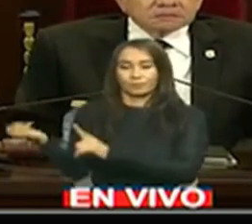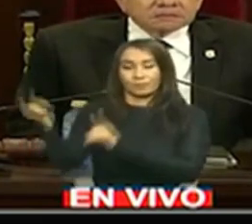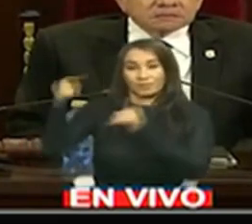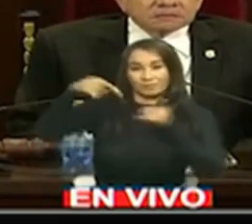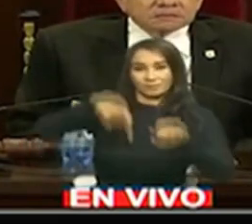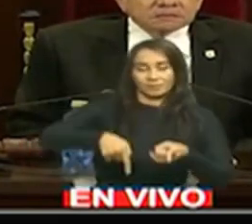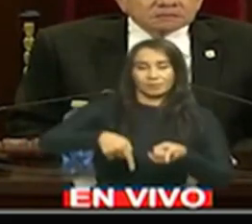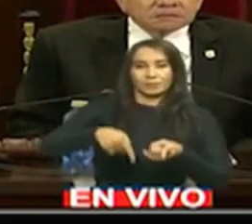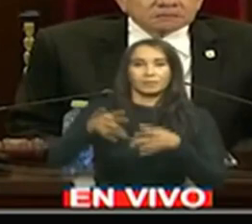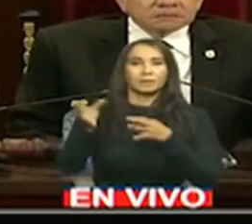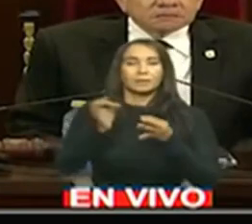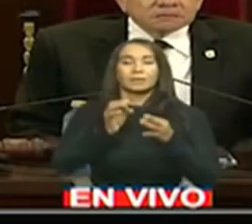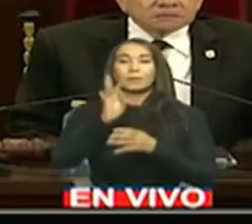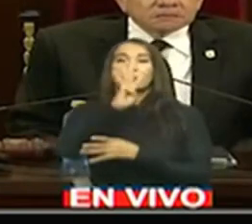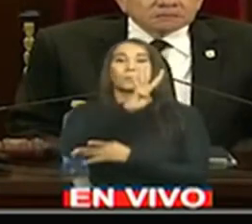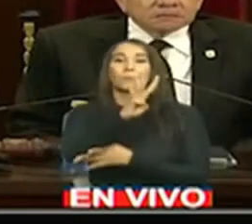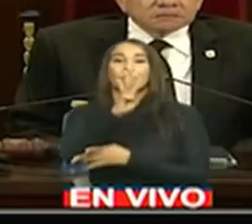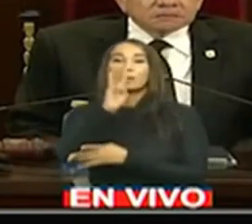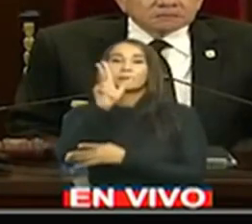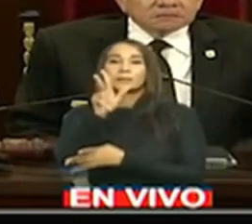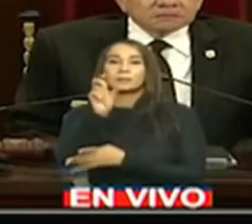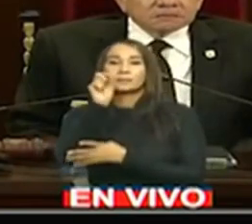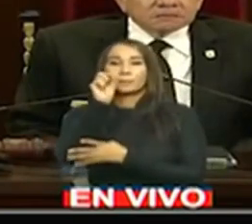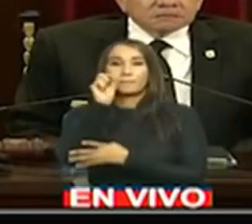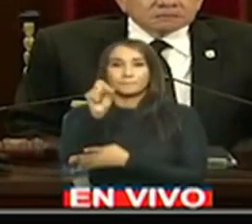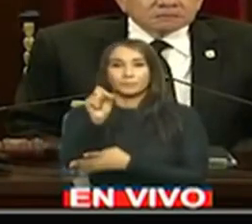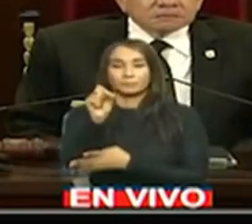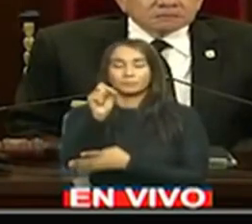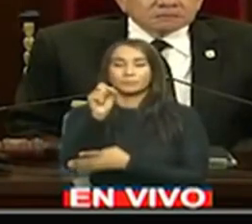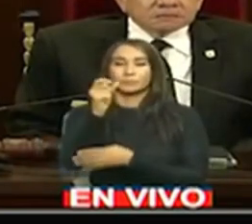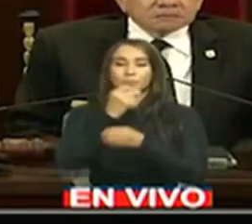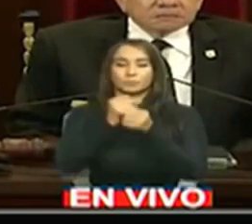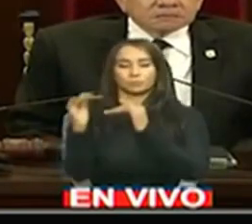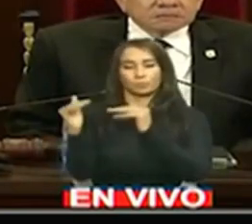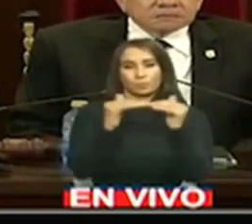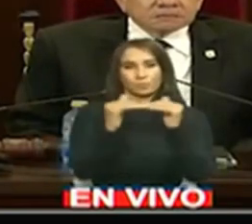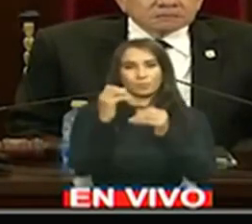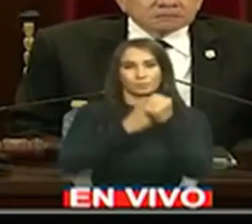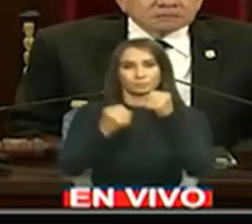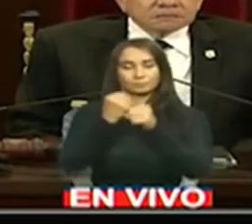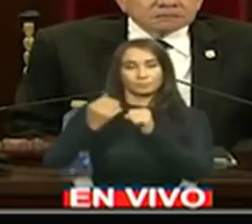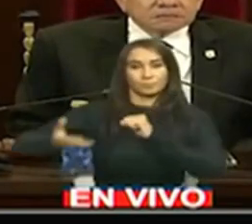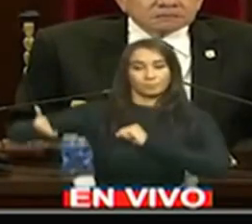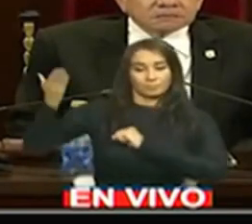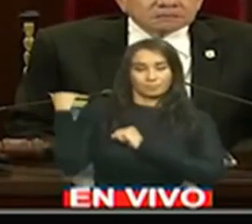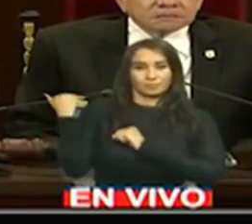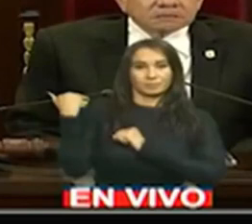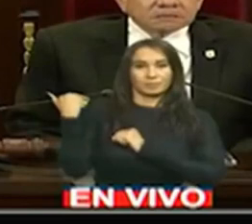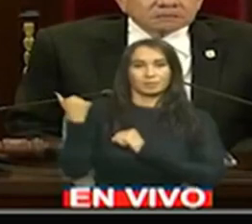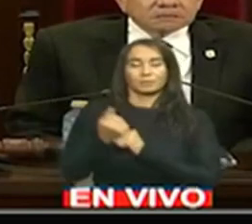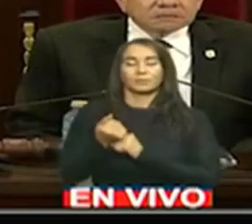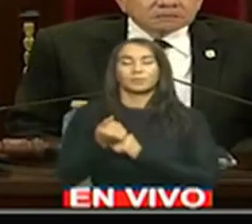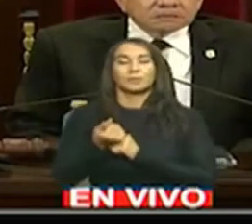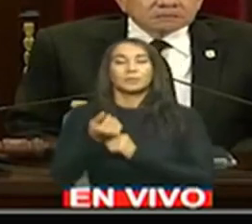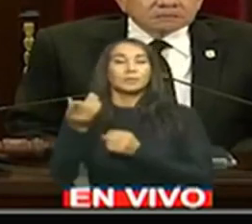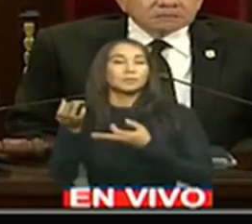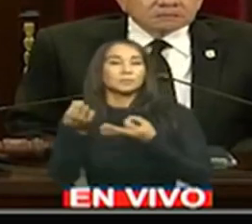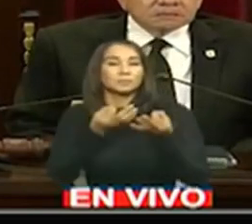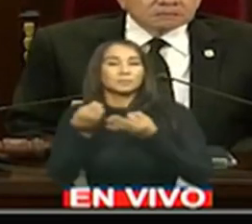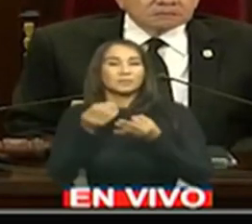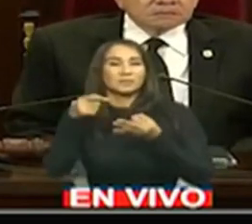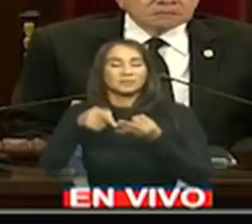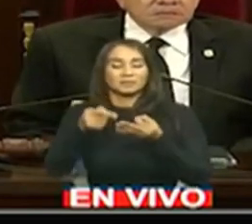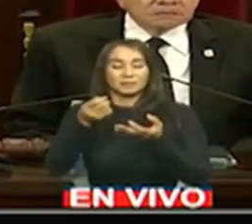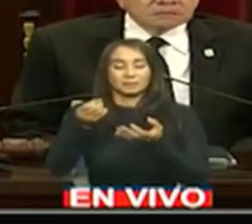un 43.1% de la inflación del año pasado, sin incluir efectos indirectos que bien podrían llevar